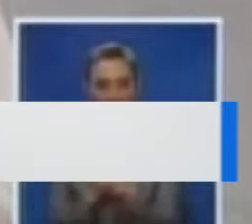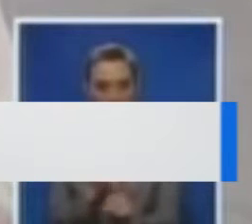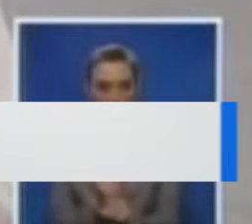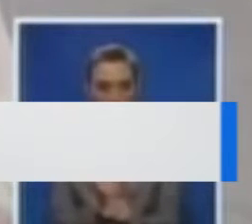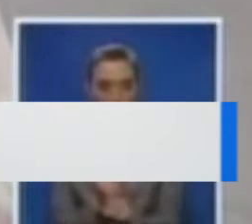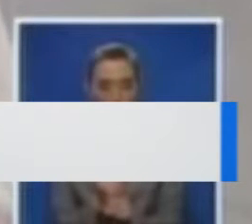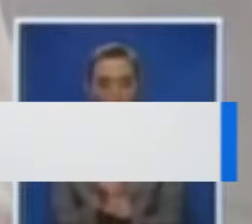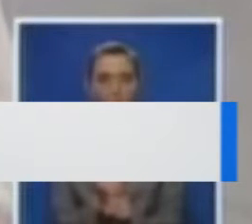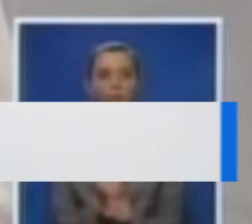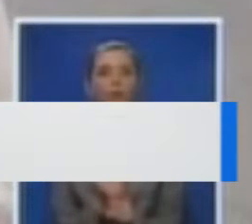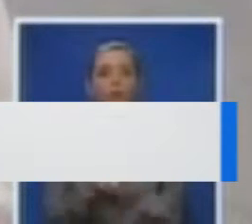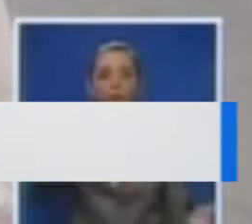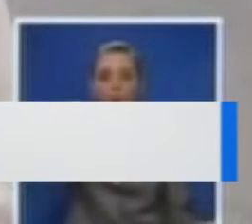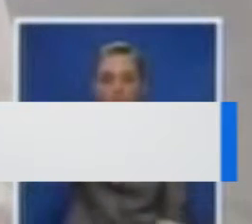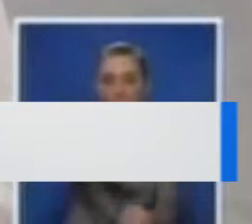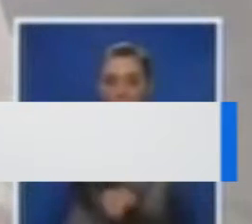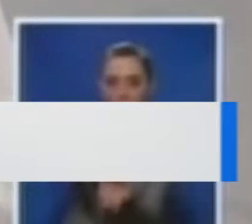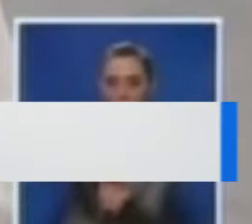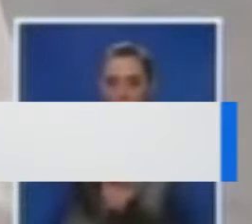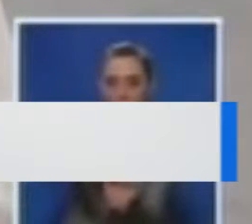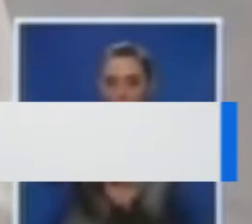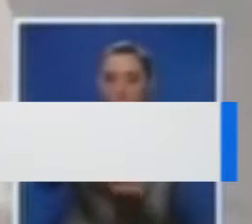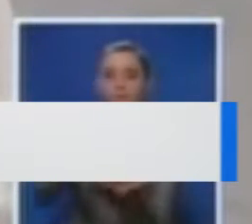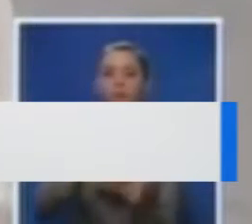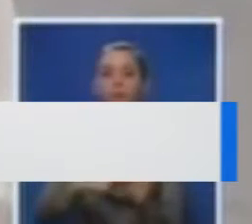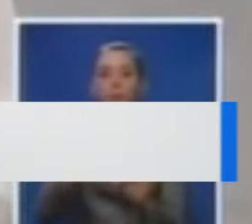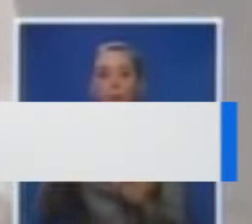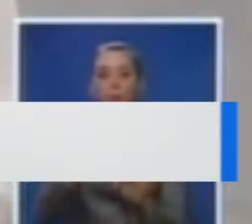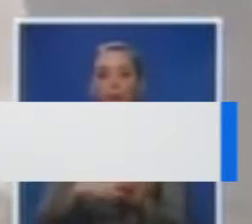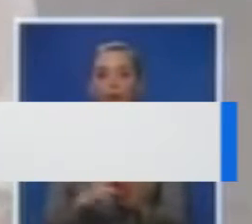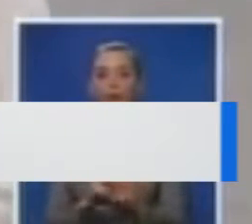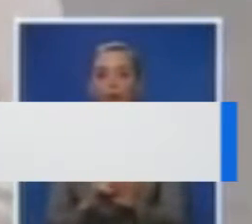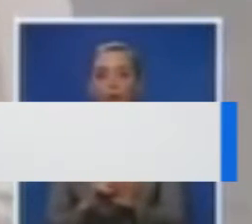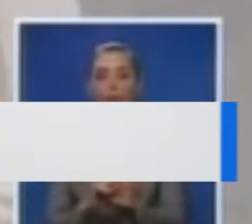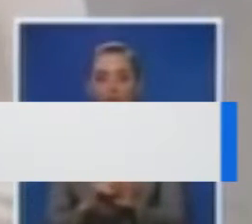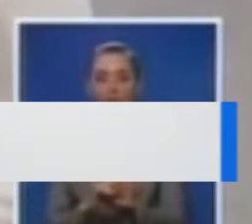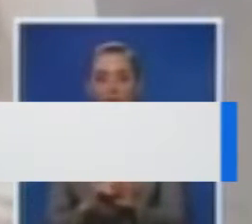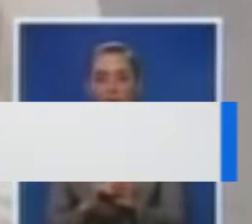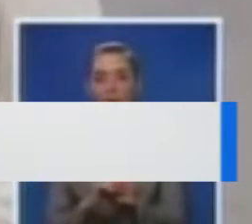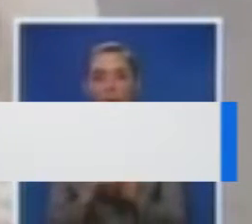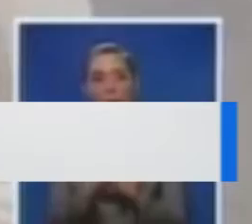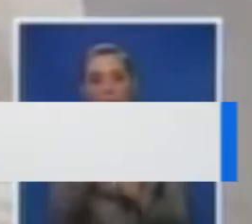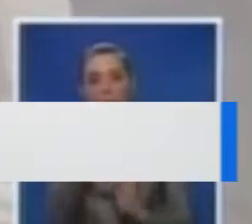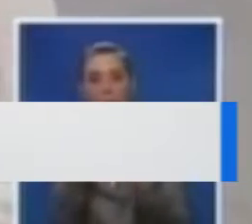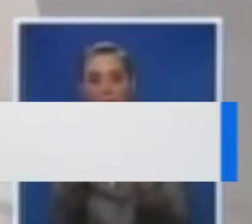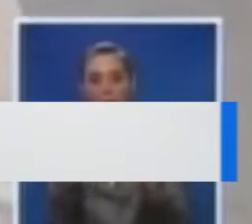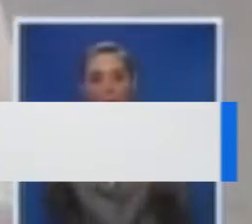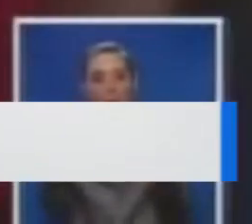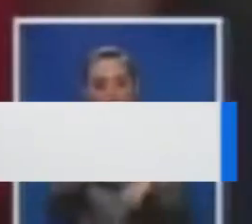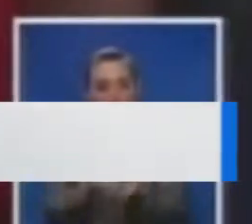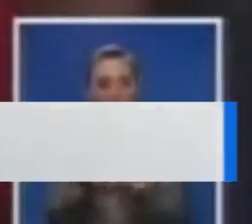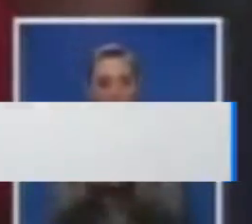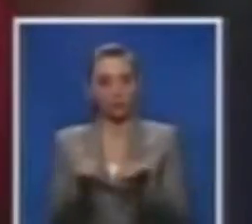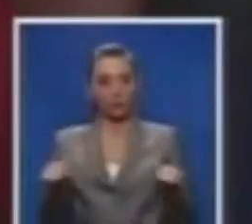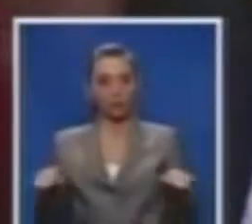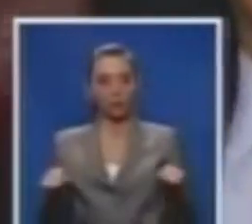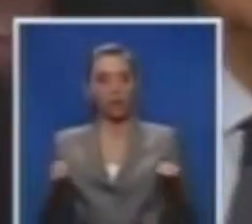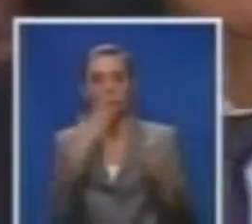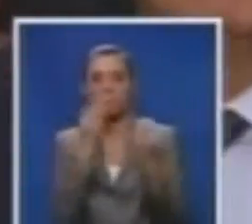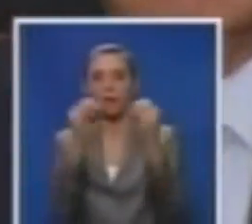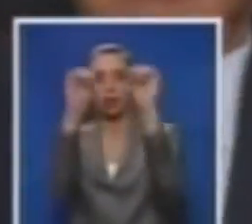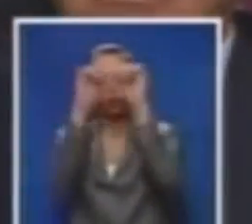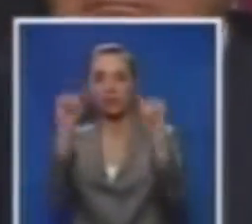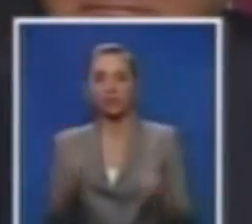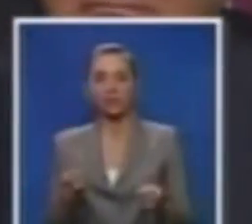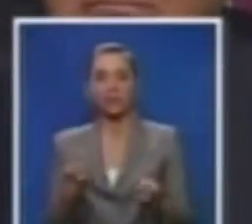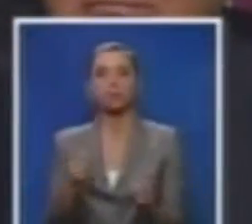consideración de este Congreso Nacional un proyecto de ley mejor y más equitativo que perfeccione